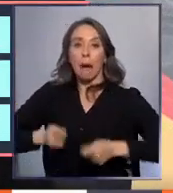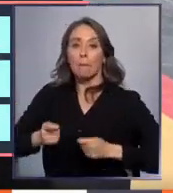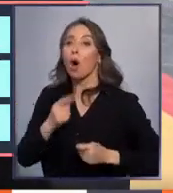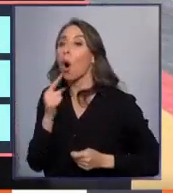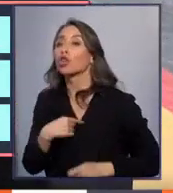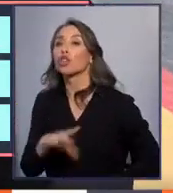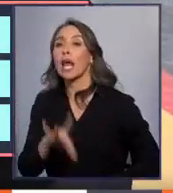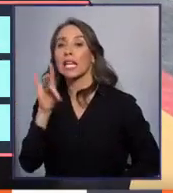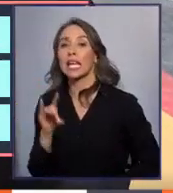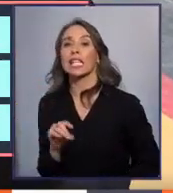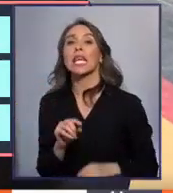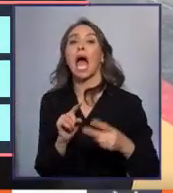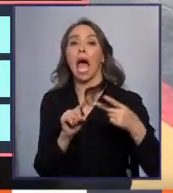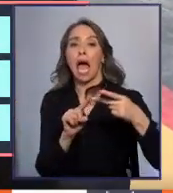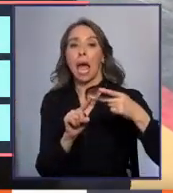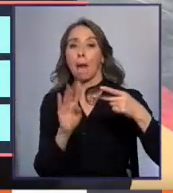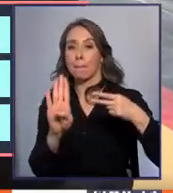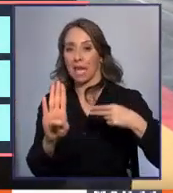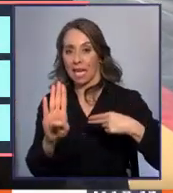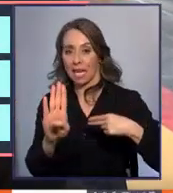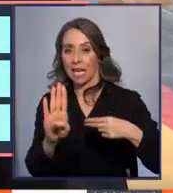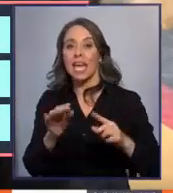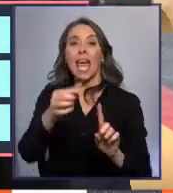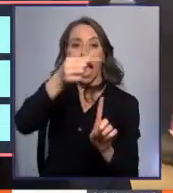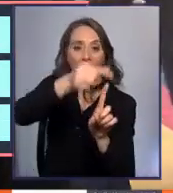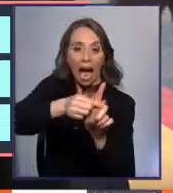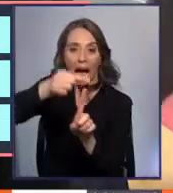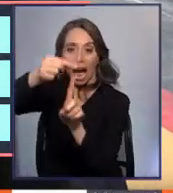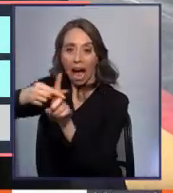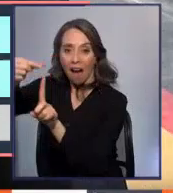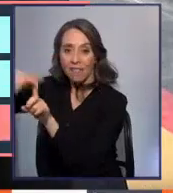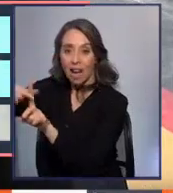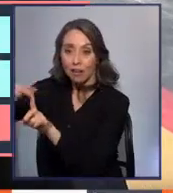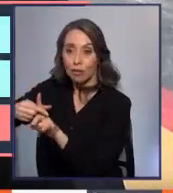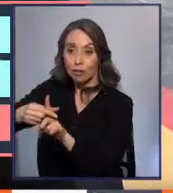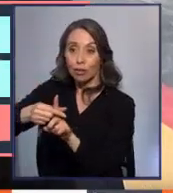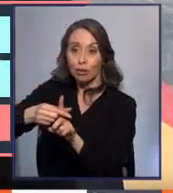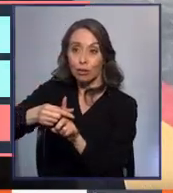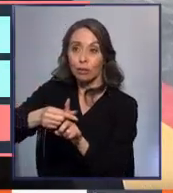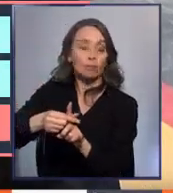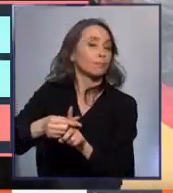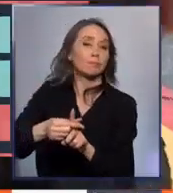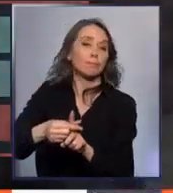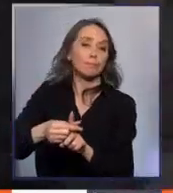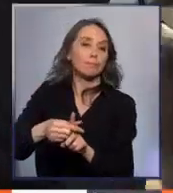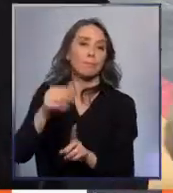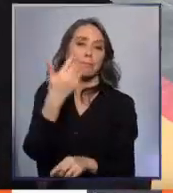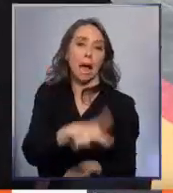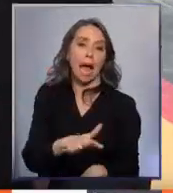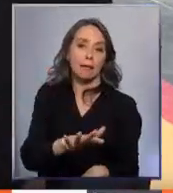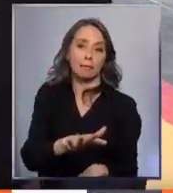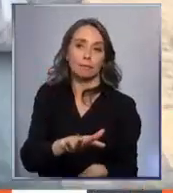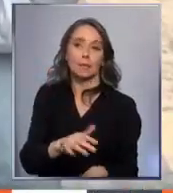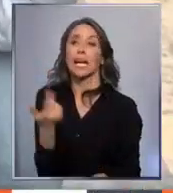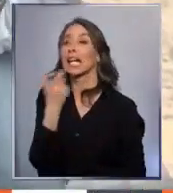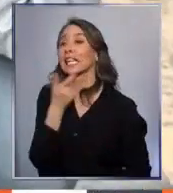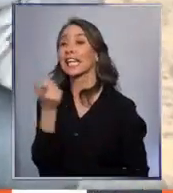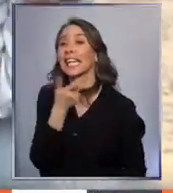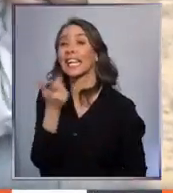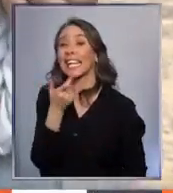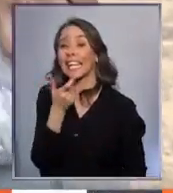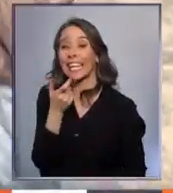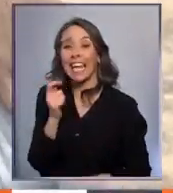B. El ábaco. Y vamos a ver. Incorrecto de nuevo.